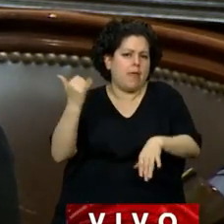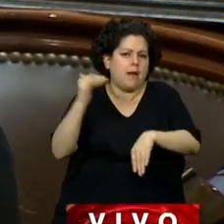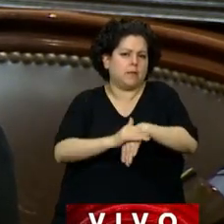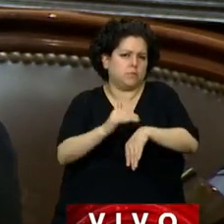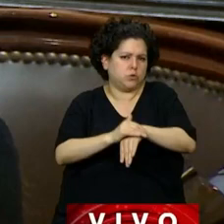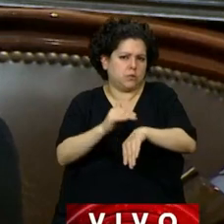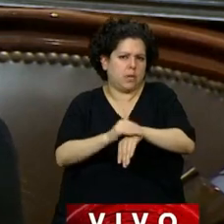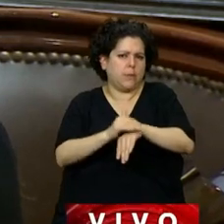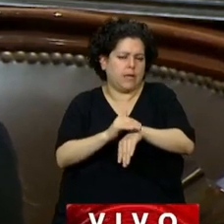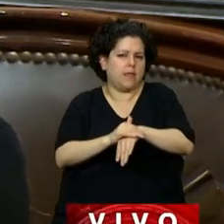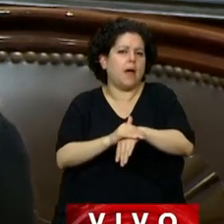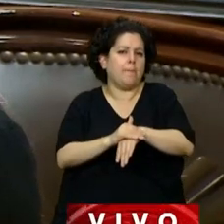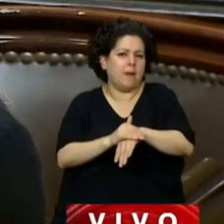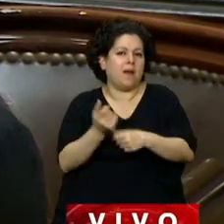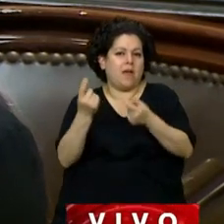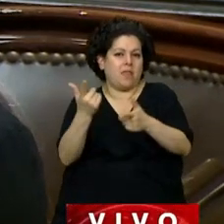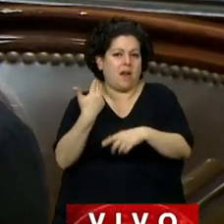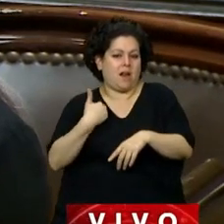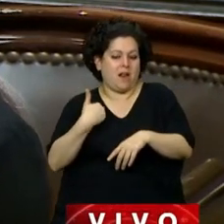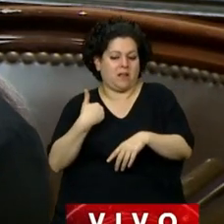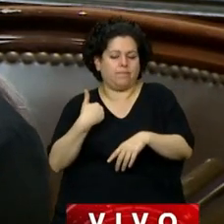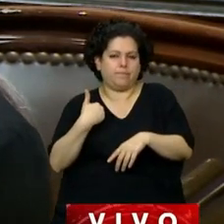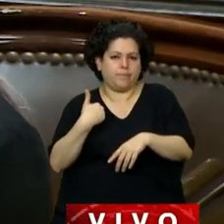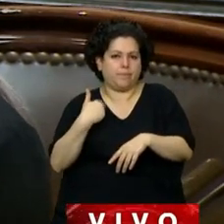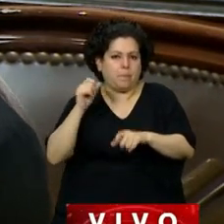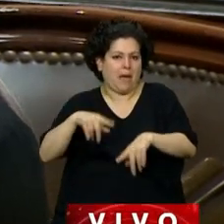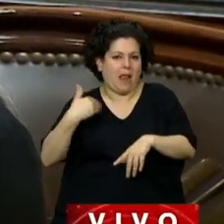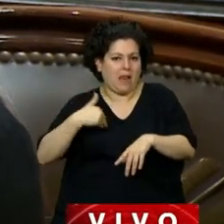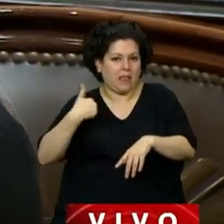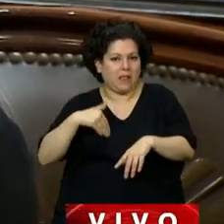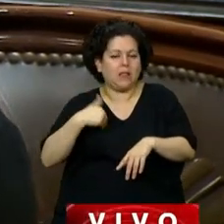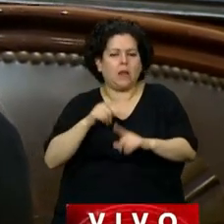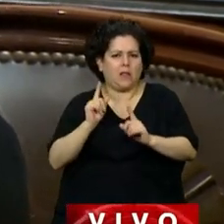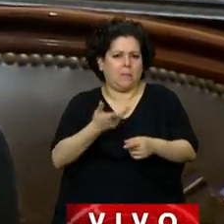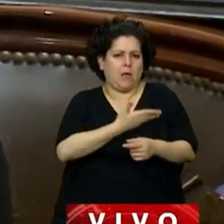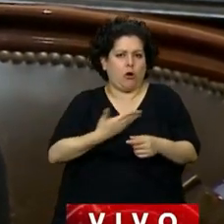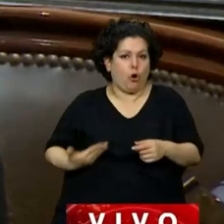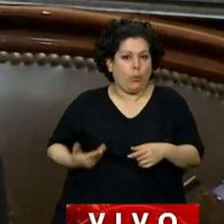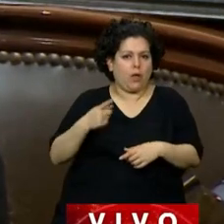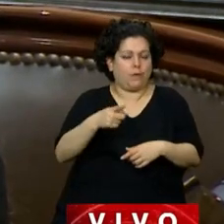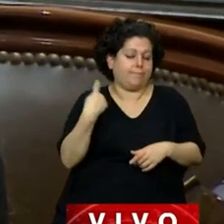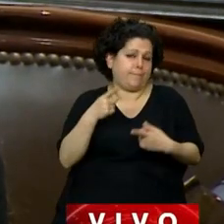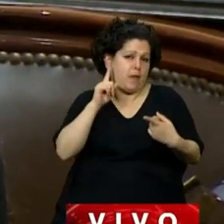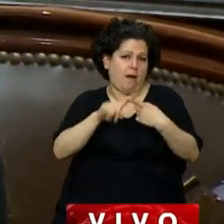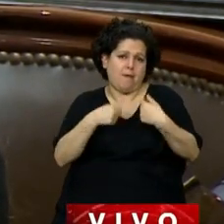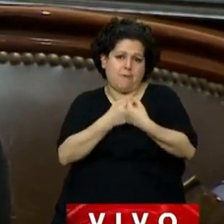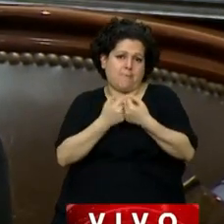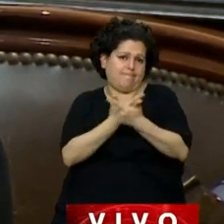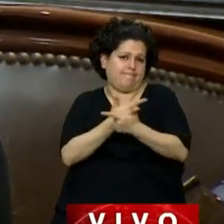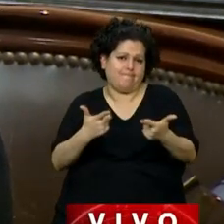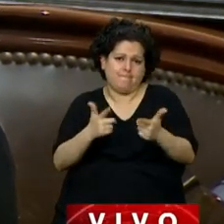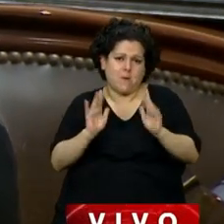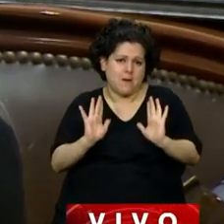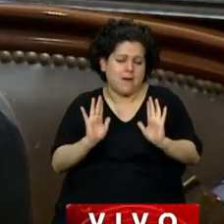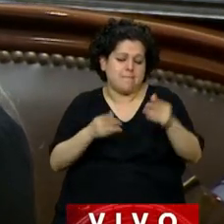que implica darle a la Argentina y a este gobierno, con el que no coincidimos,